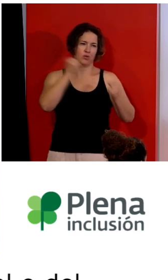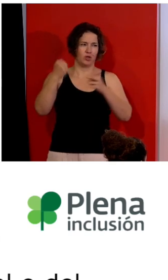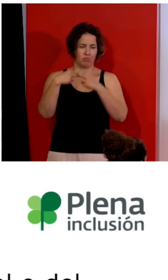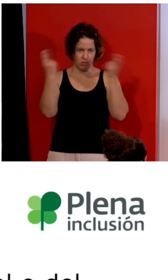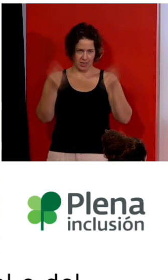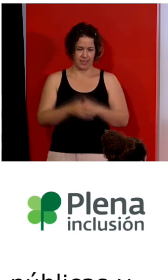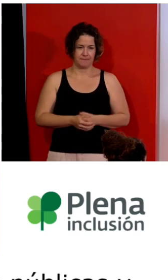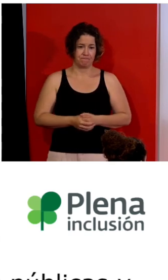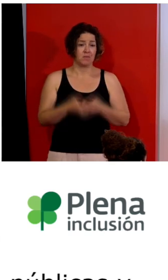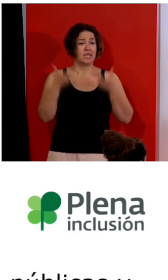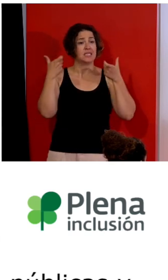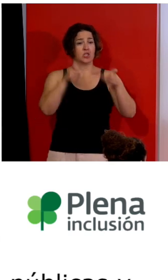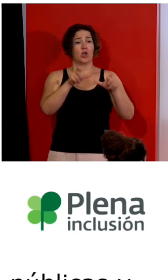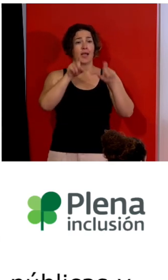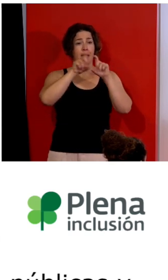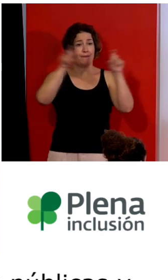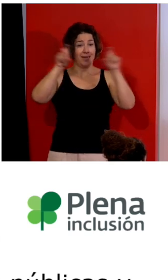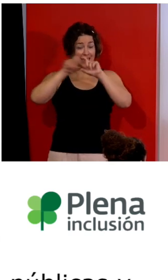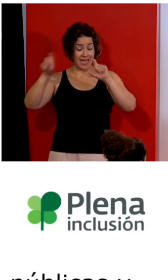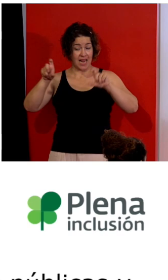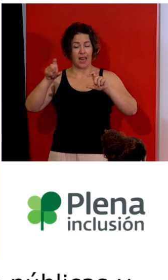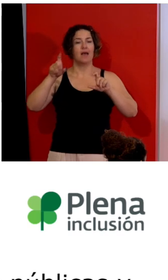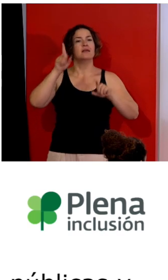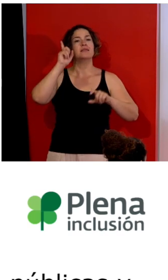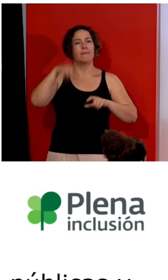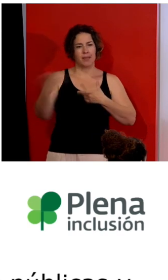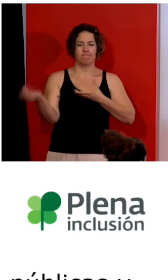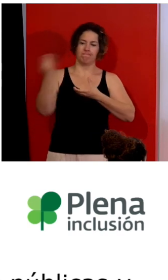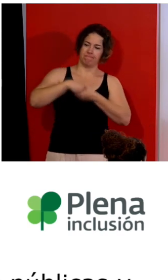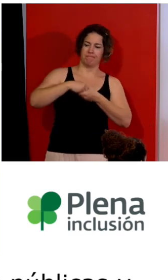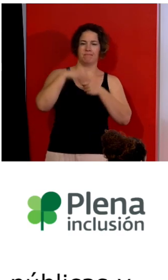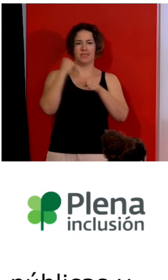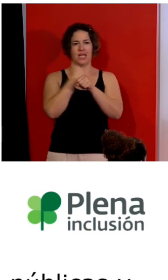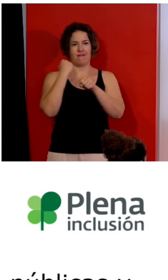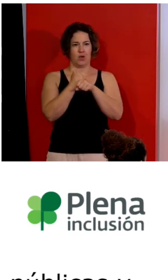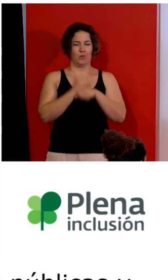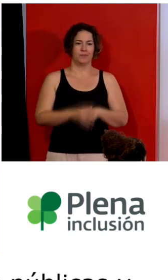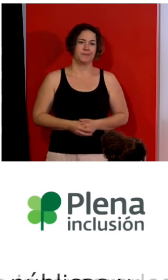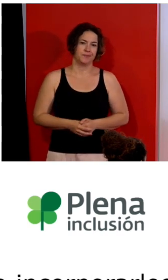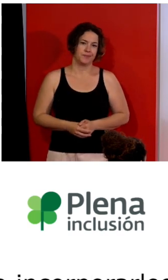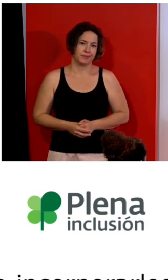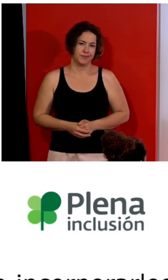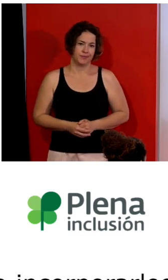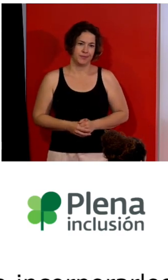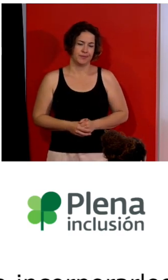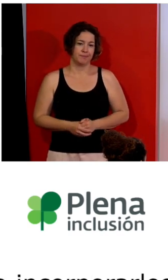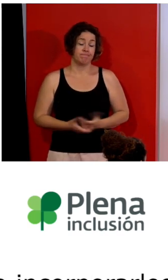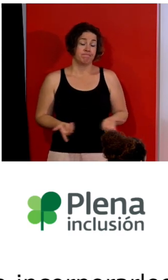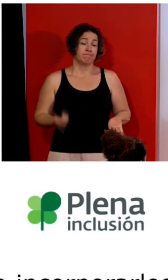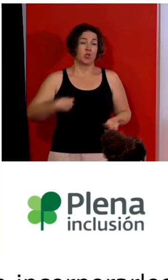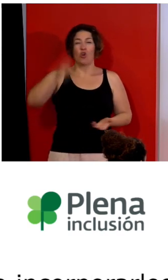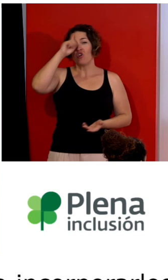sector empresarial se preste a incorporarlos también en sus plantillas. No sé si creer